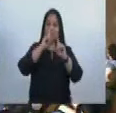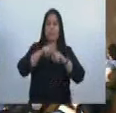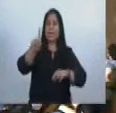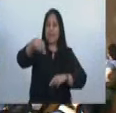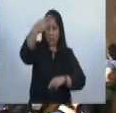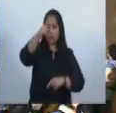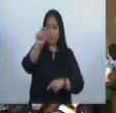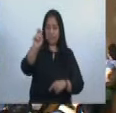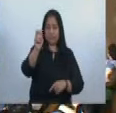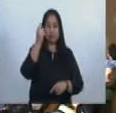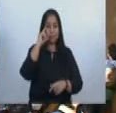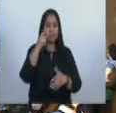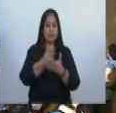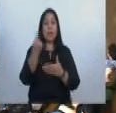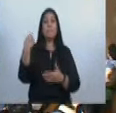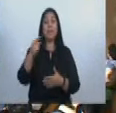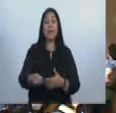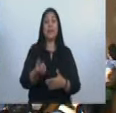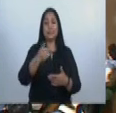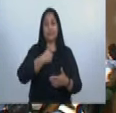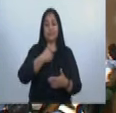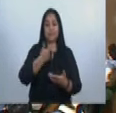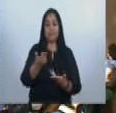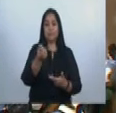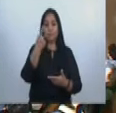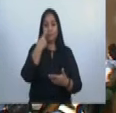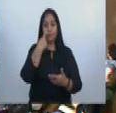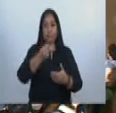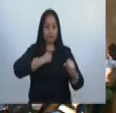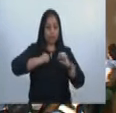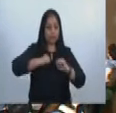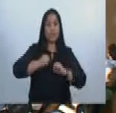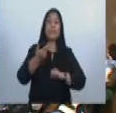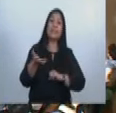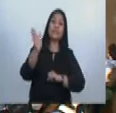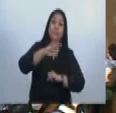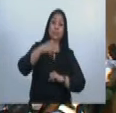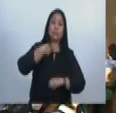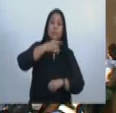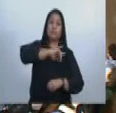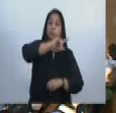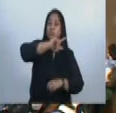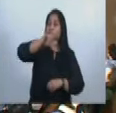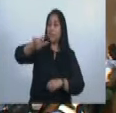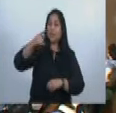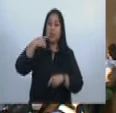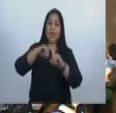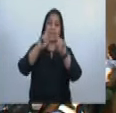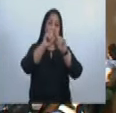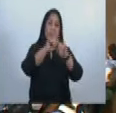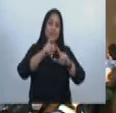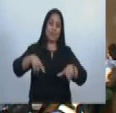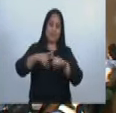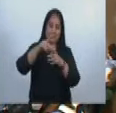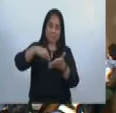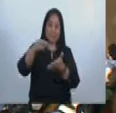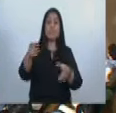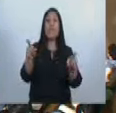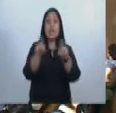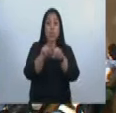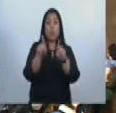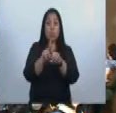mes entrante para que tenga su primera jornada y después van a empezar a hacer una gira en todo el país bueno así como estamos haciendo